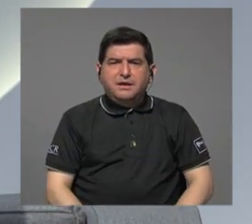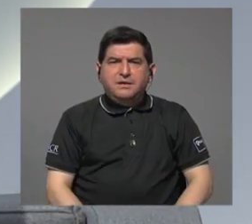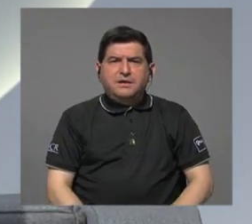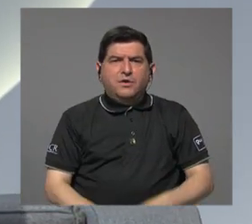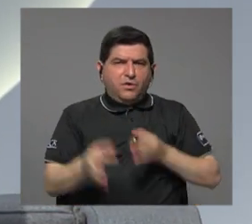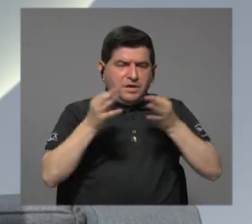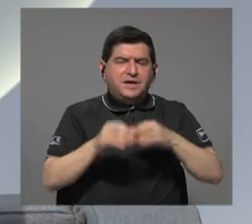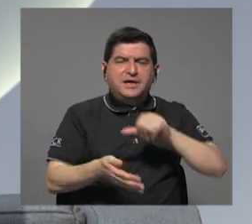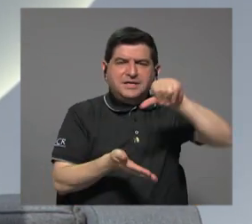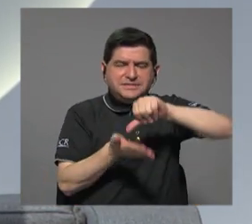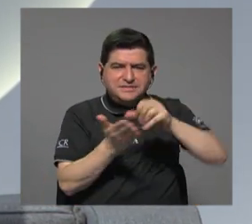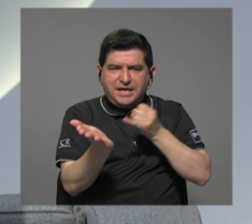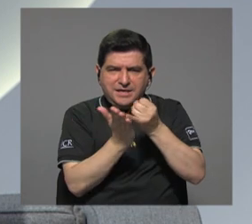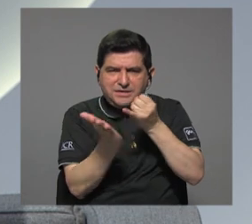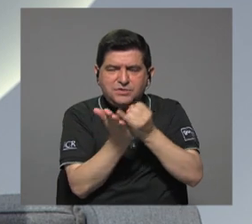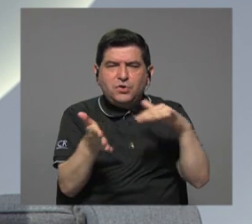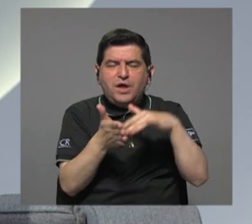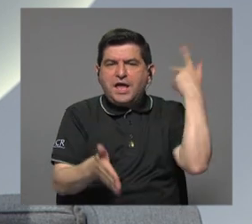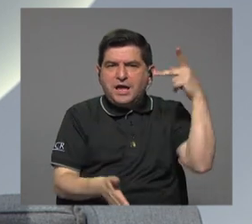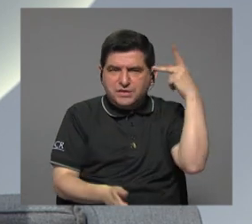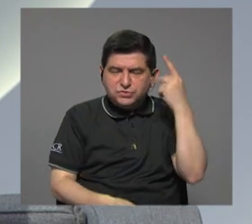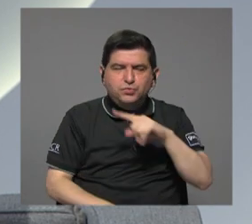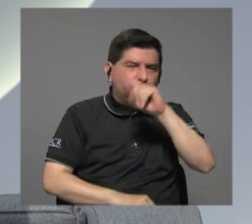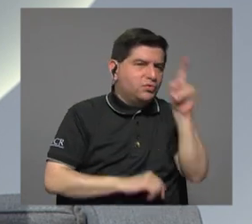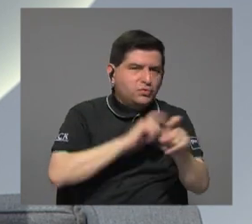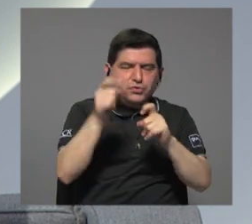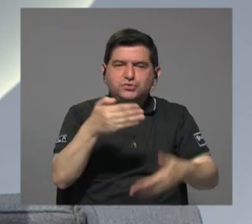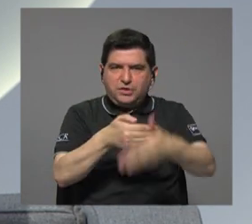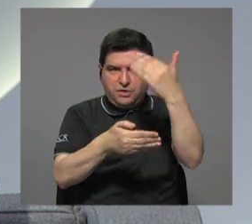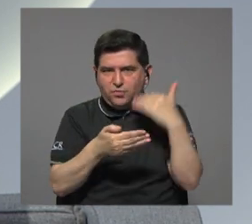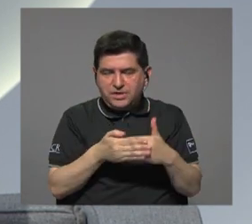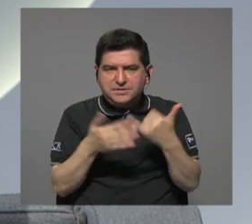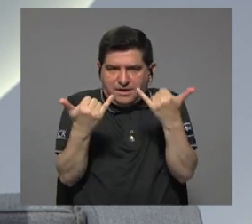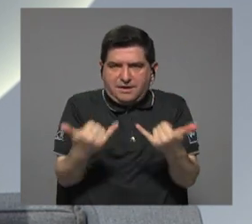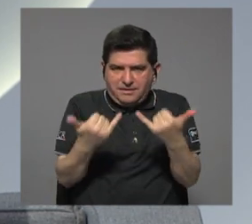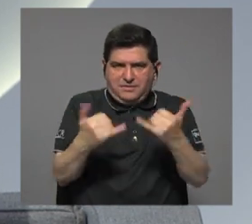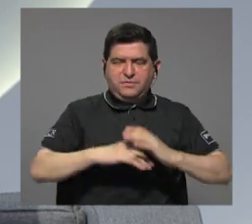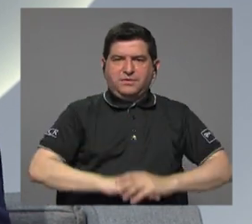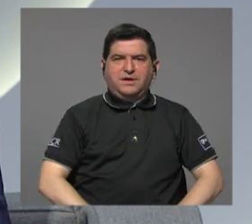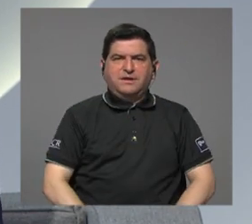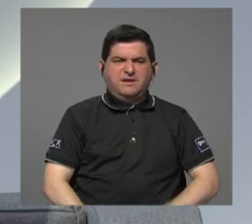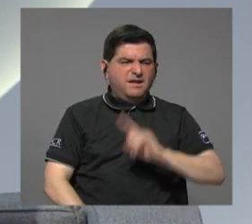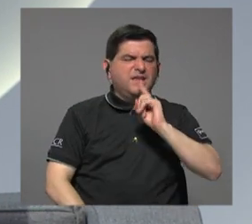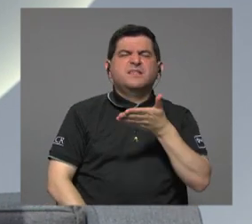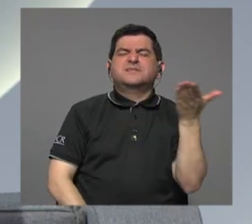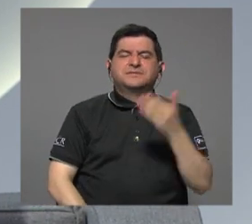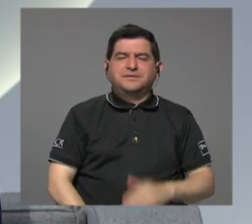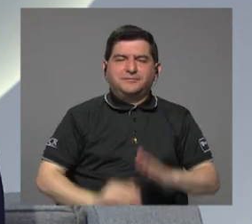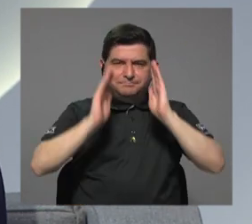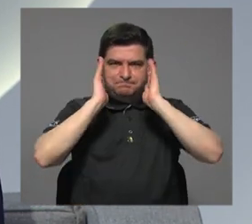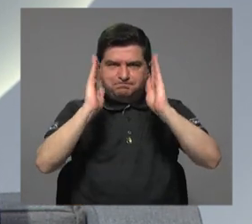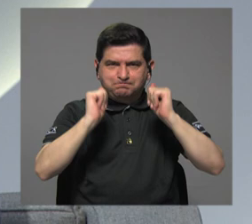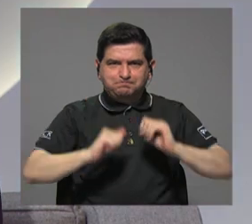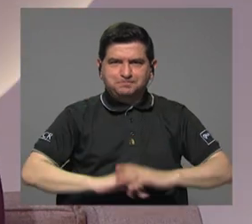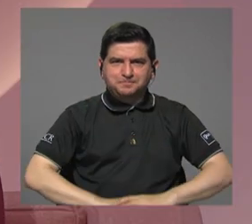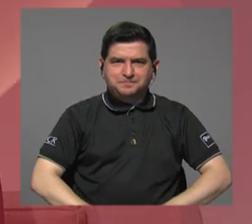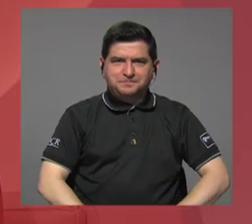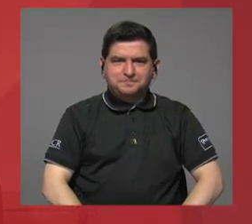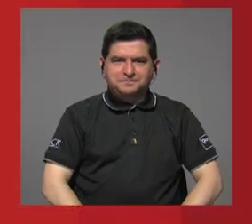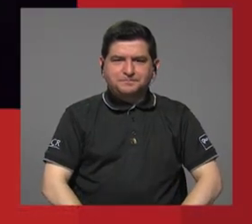el centro de investigación en estudios políticos sobre una encuesta anterior a esta lo que nos dice vamos con ellos